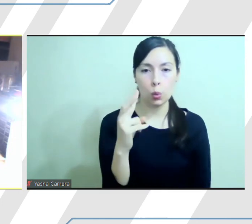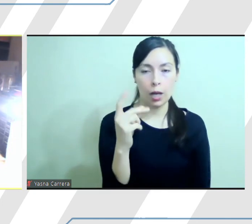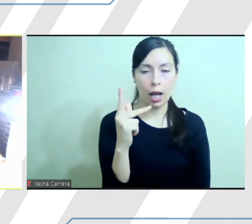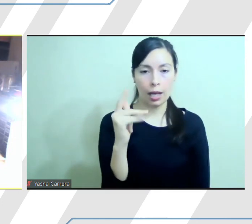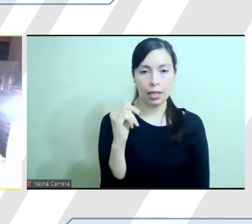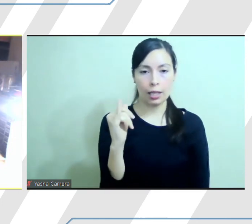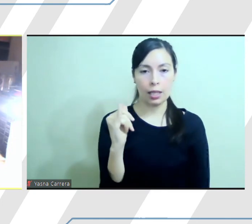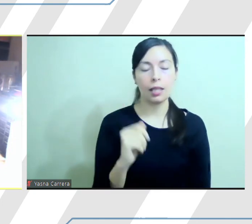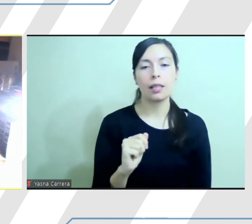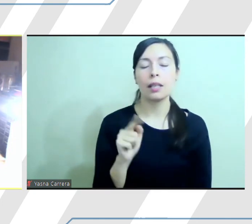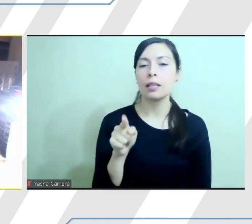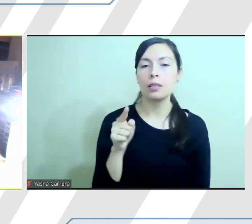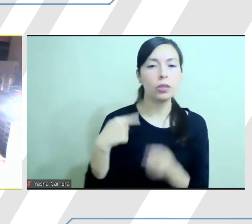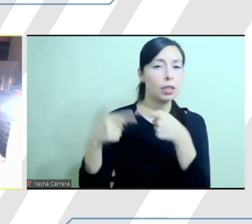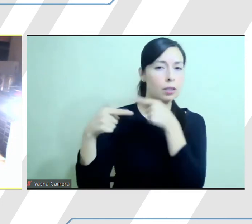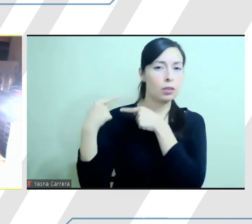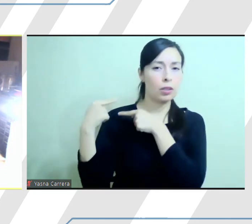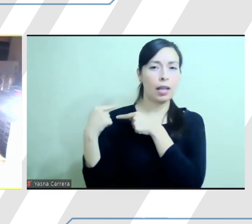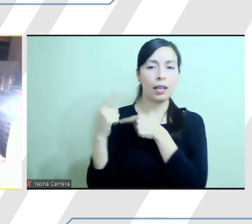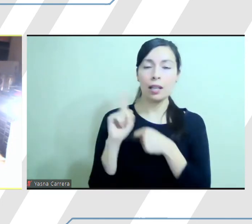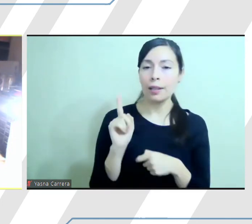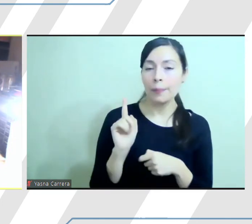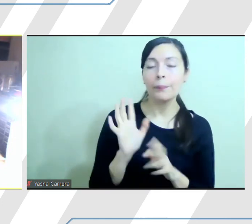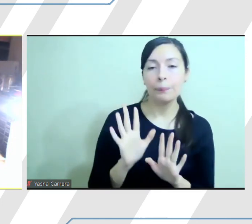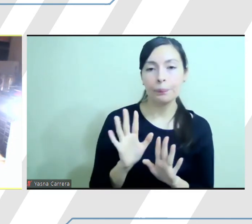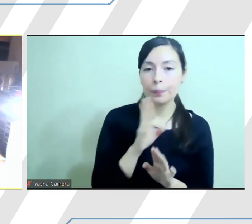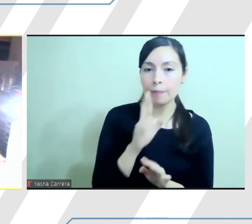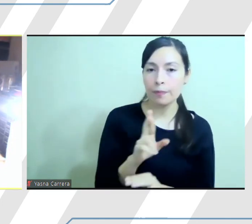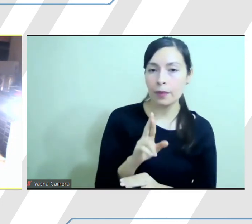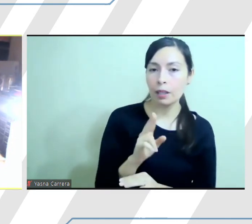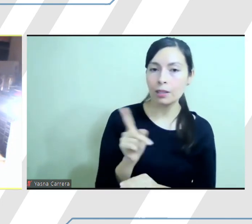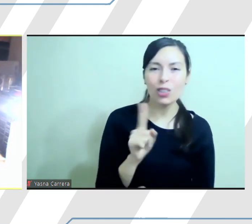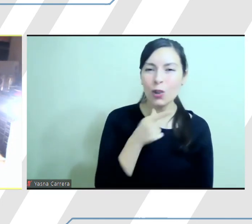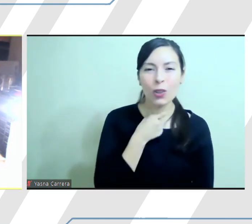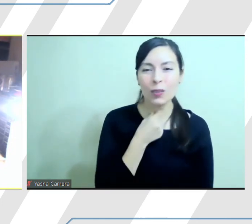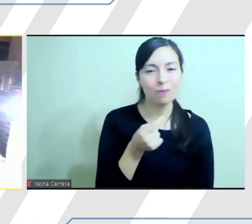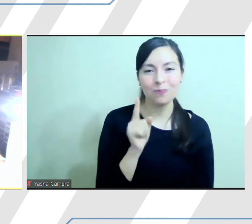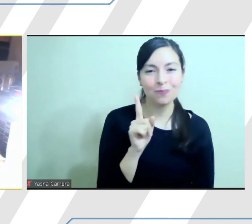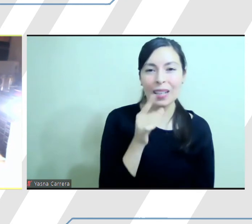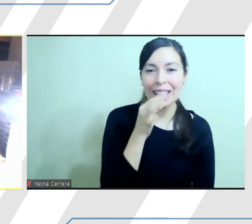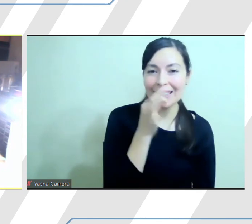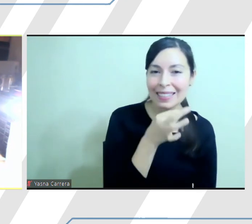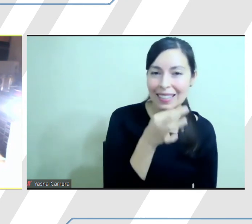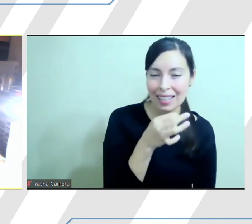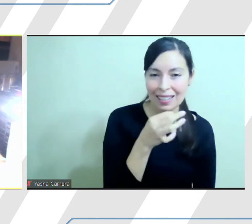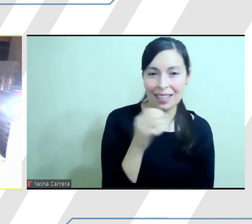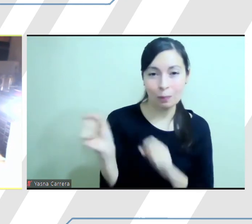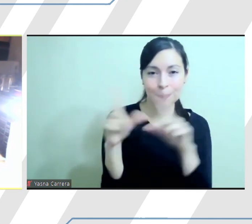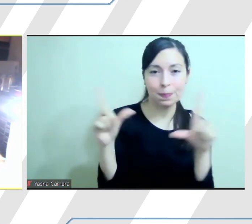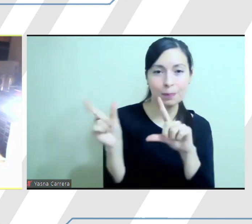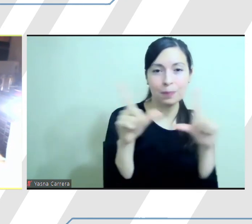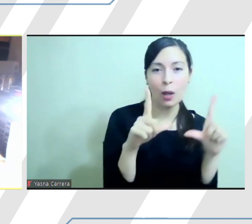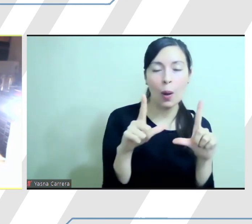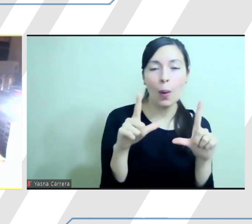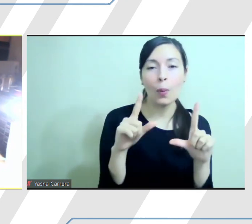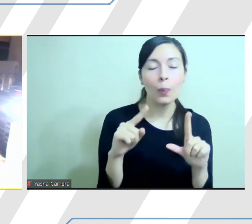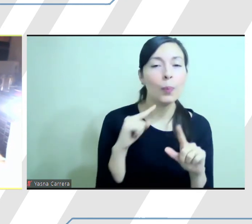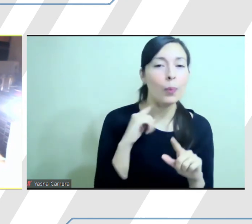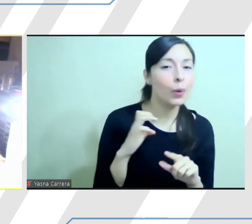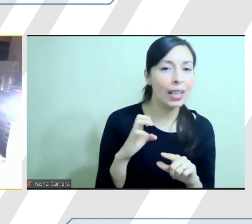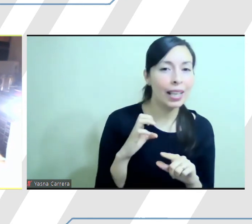A ver, Monturaqui no lo quise mencionar acá porque los hitos que seleccioné son todos hitos